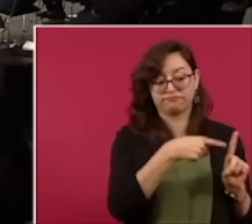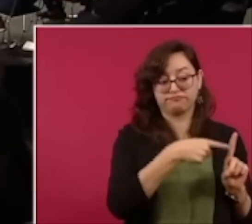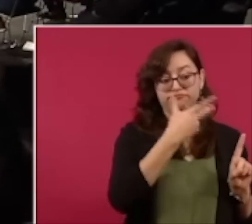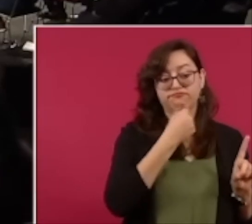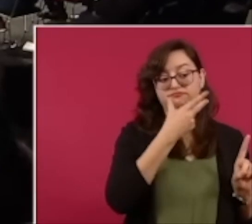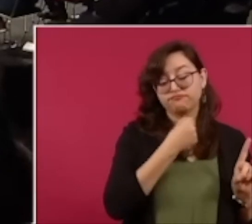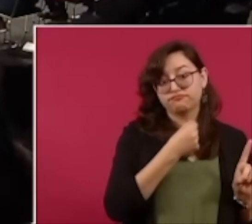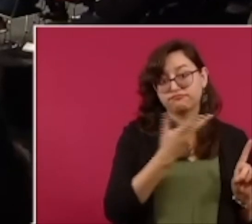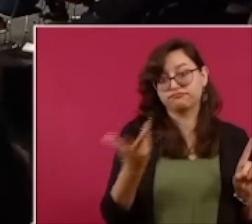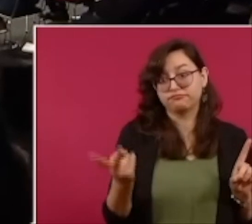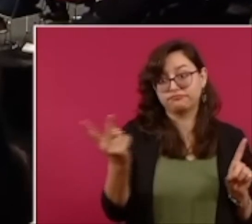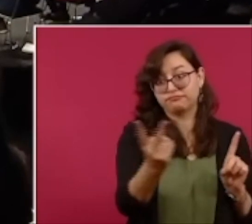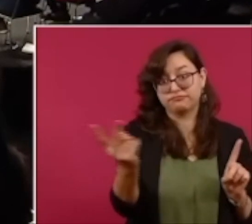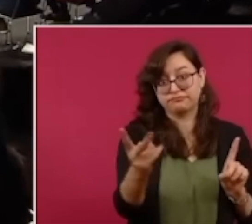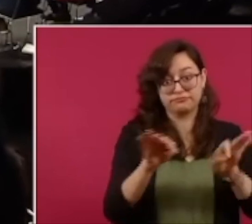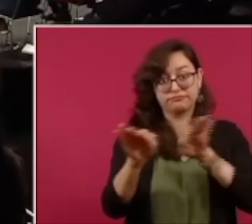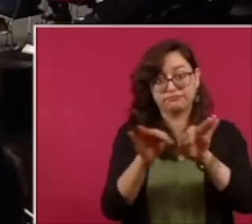el AFI.